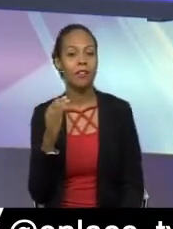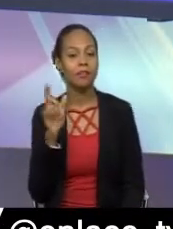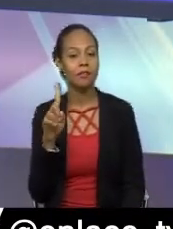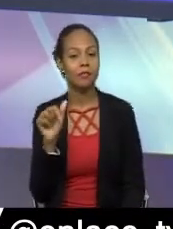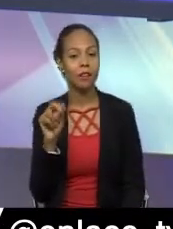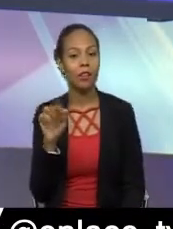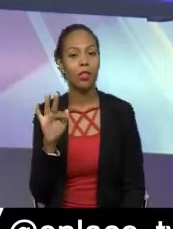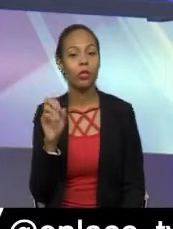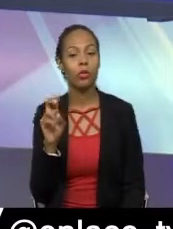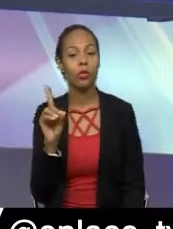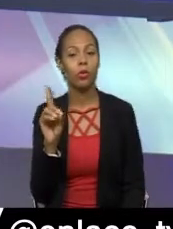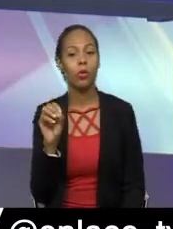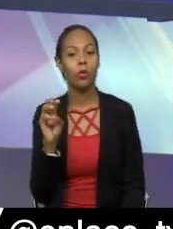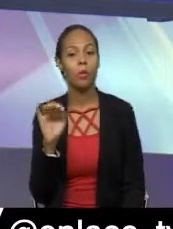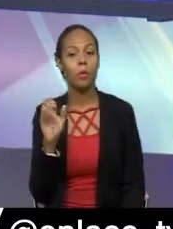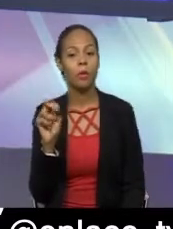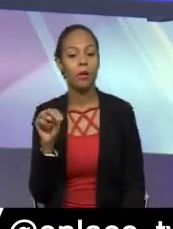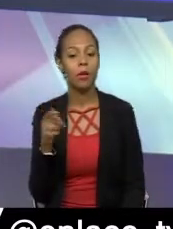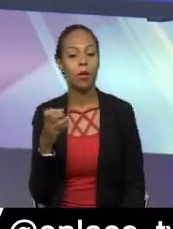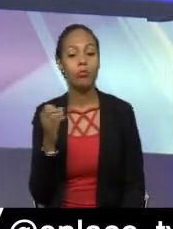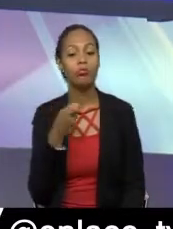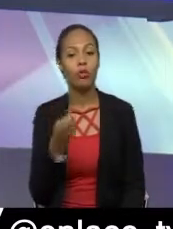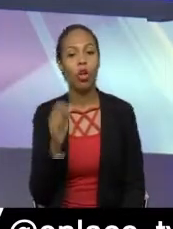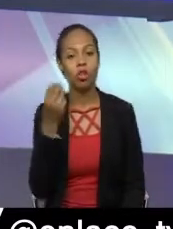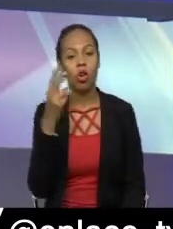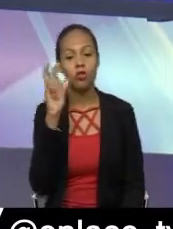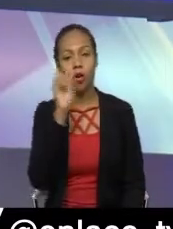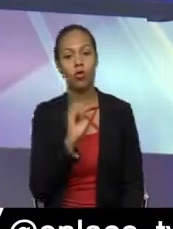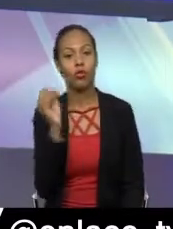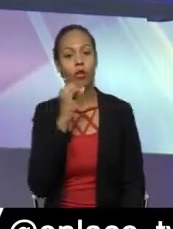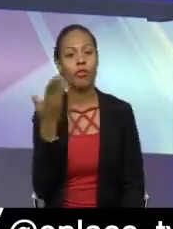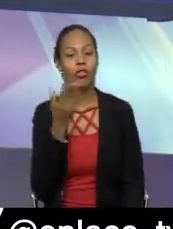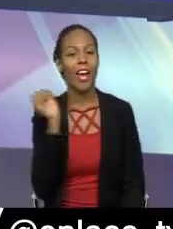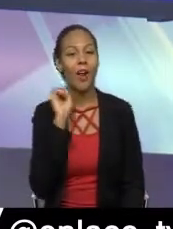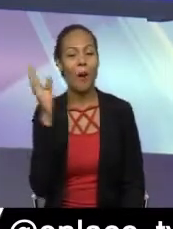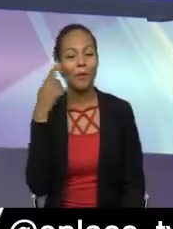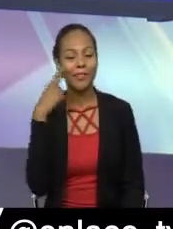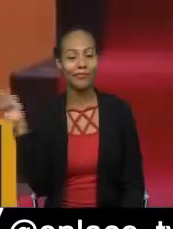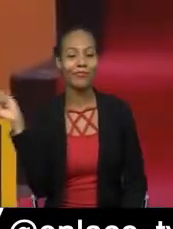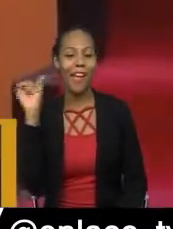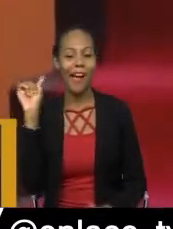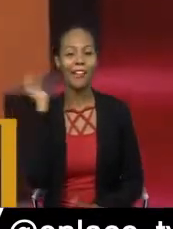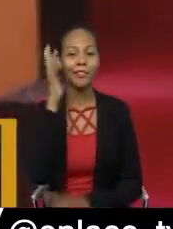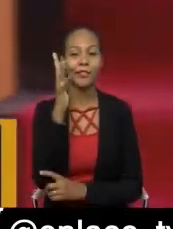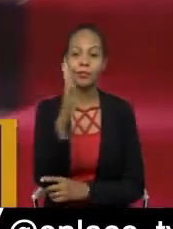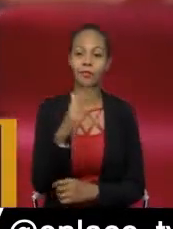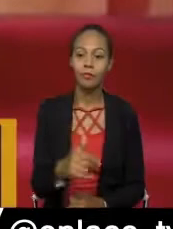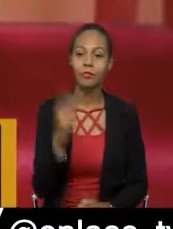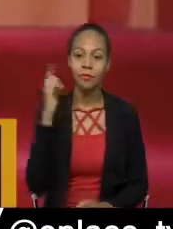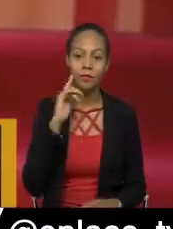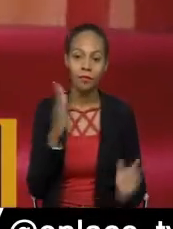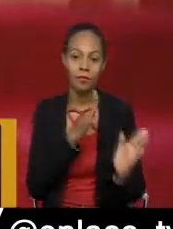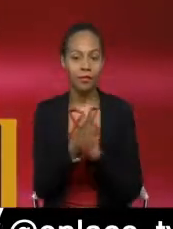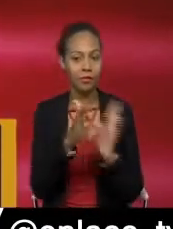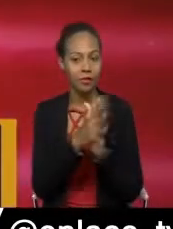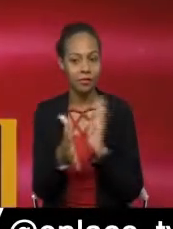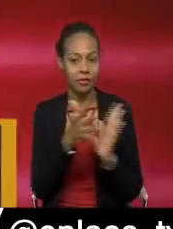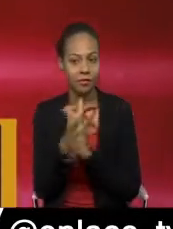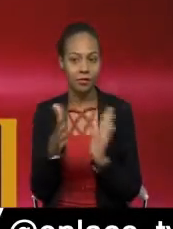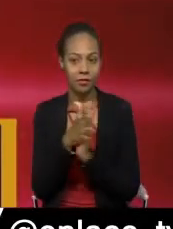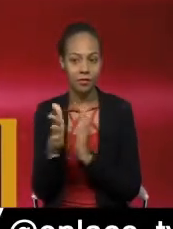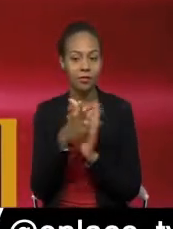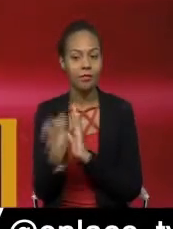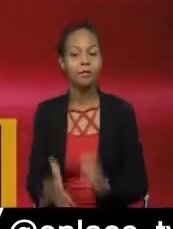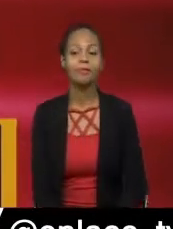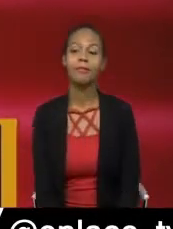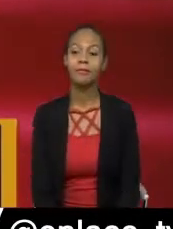Brutas, programado para este 12 de octubre en el Club Infantas. No, si no va a ser el gasto, exija garantía y